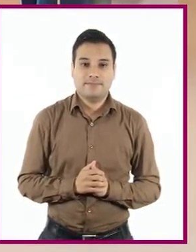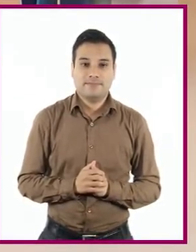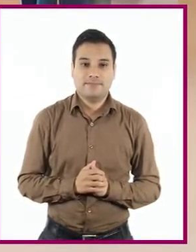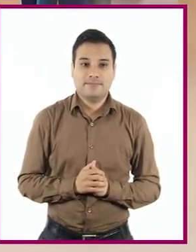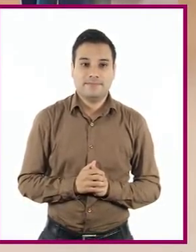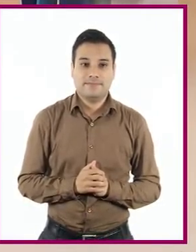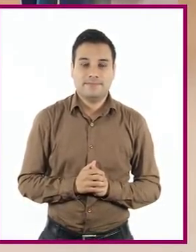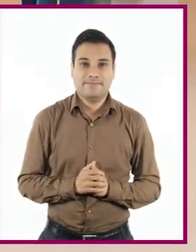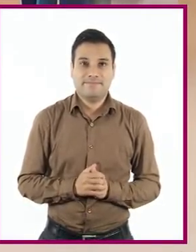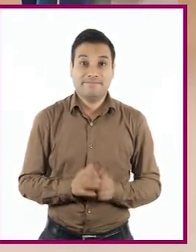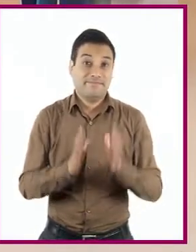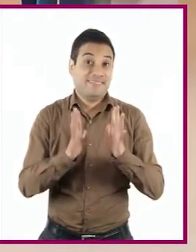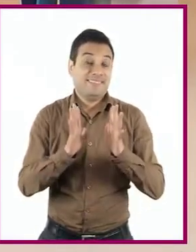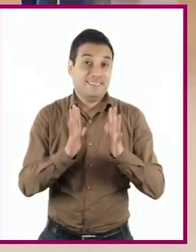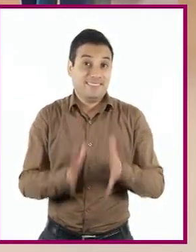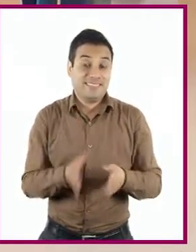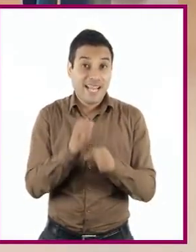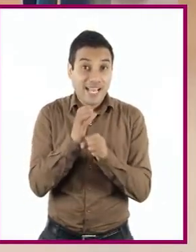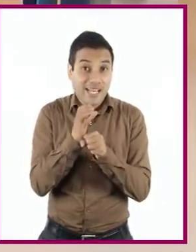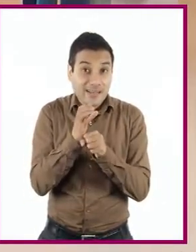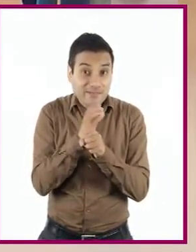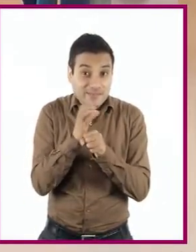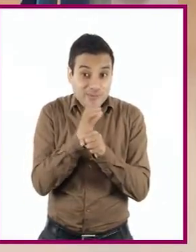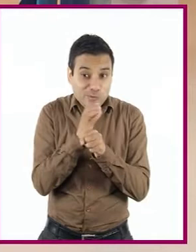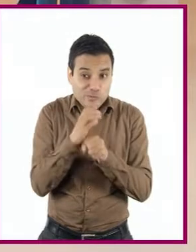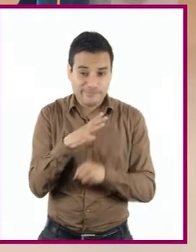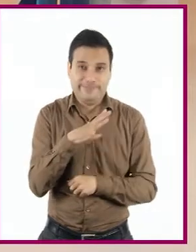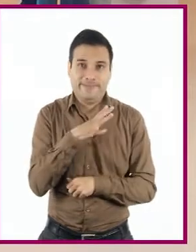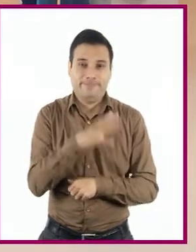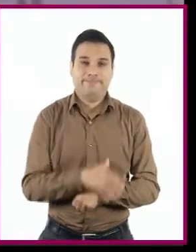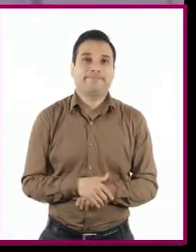Aquí está ya mi cafecito.